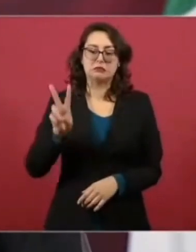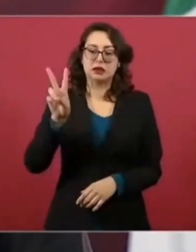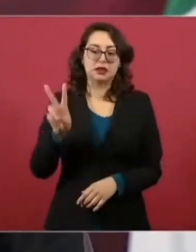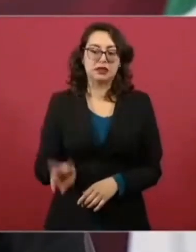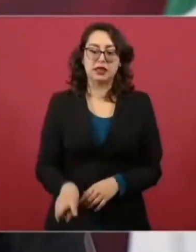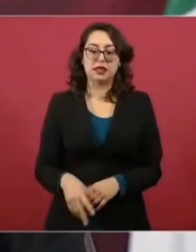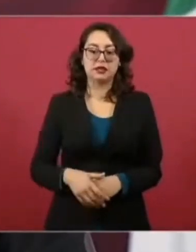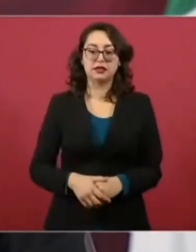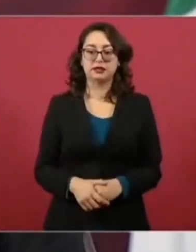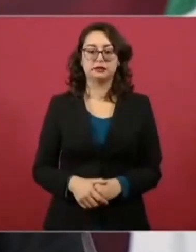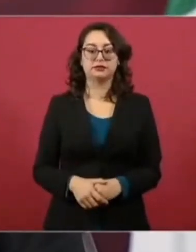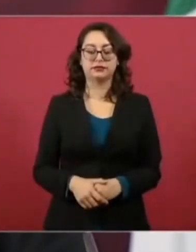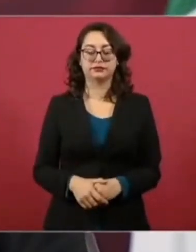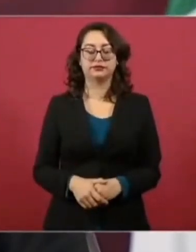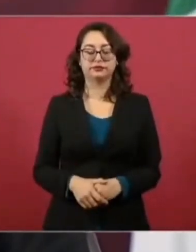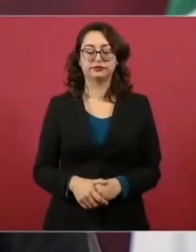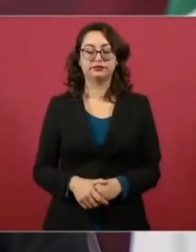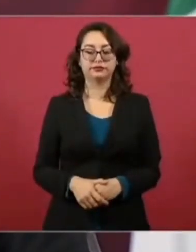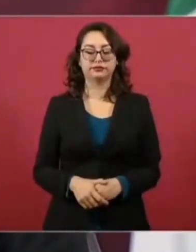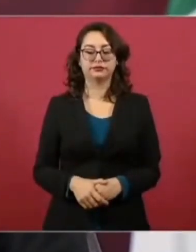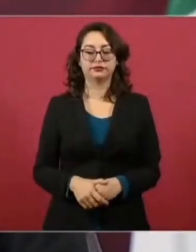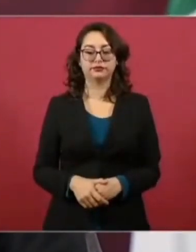Se habló de que había un fondo